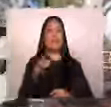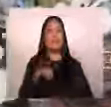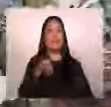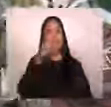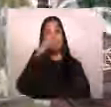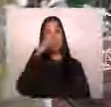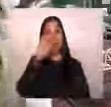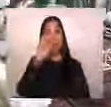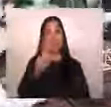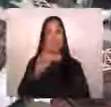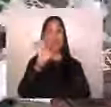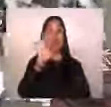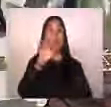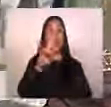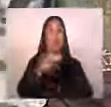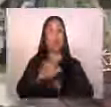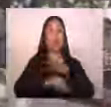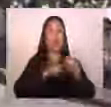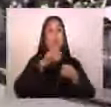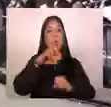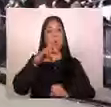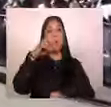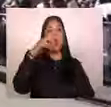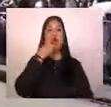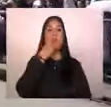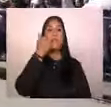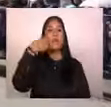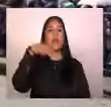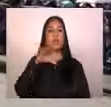querido Mater Orfanorum.